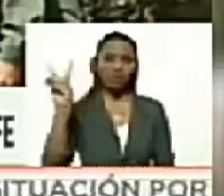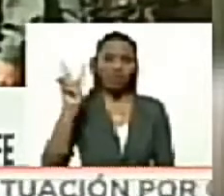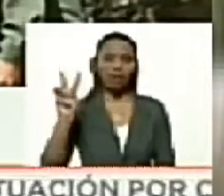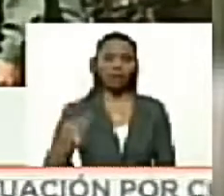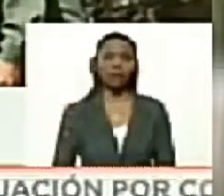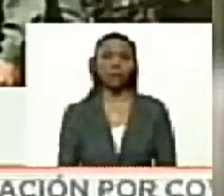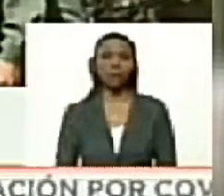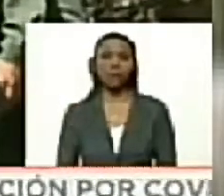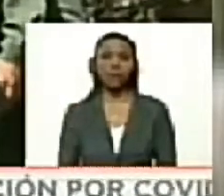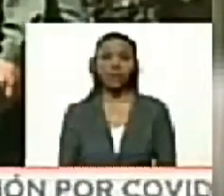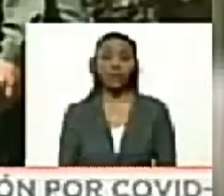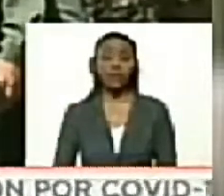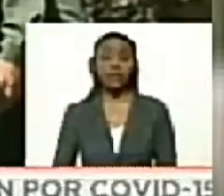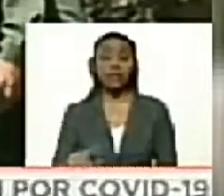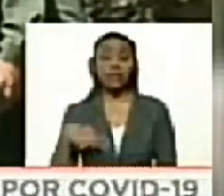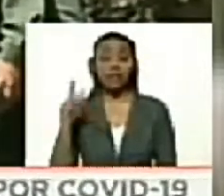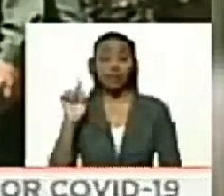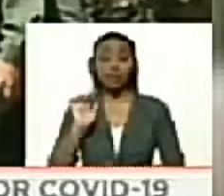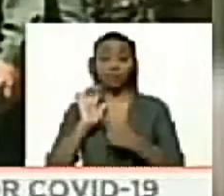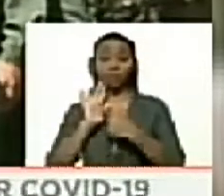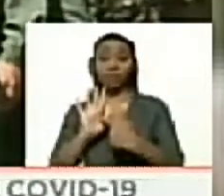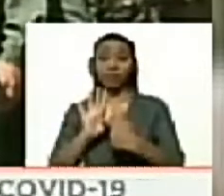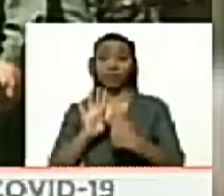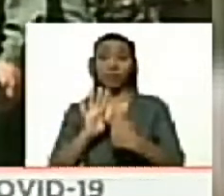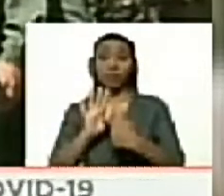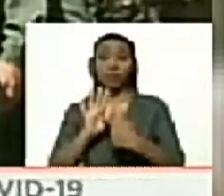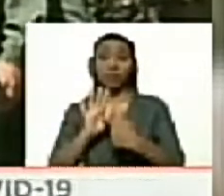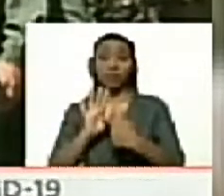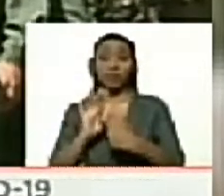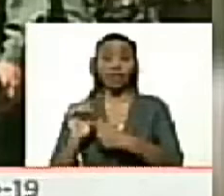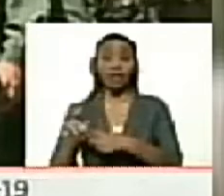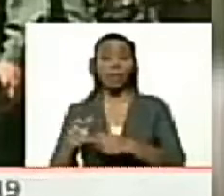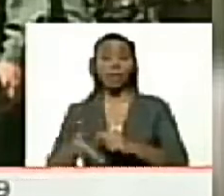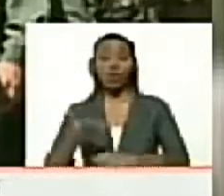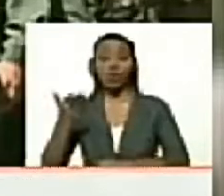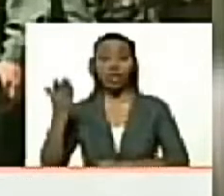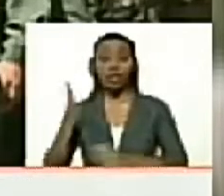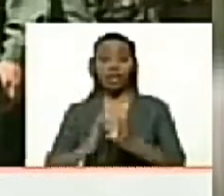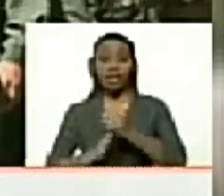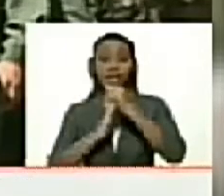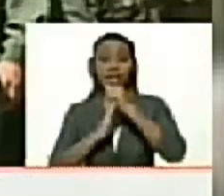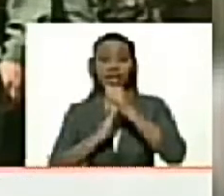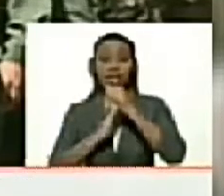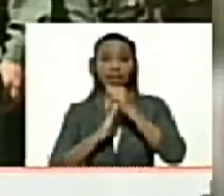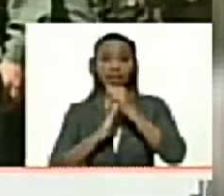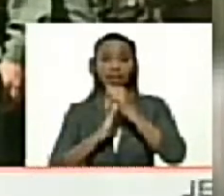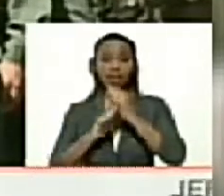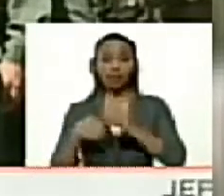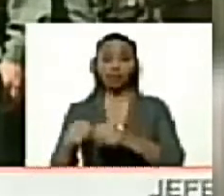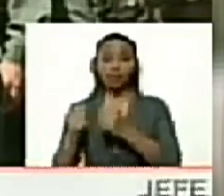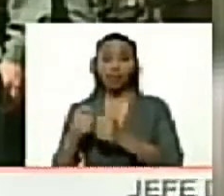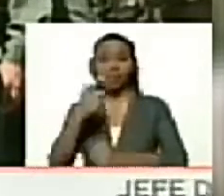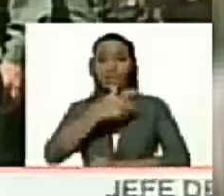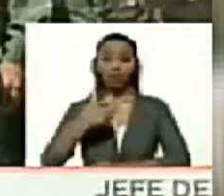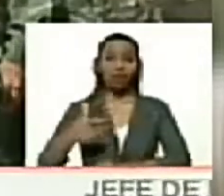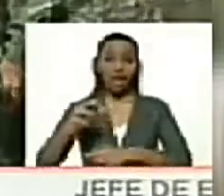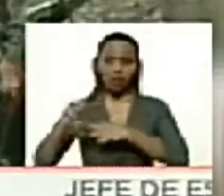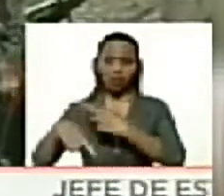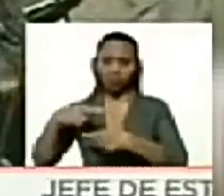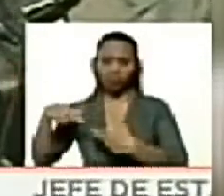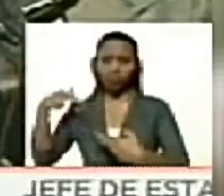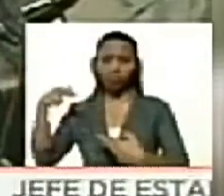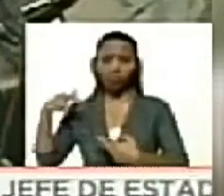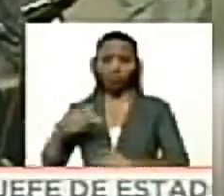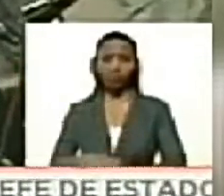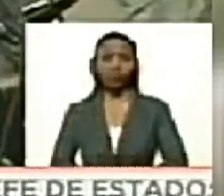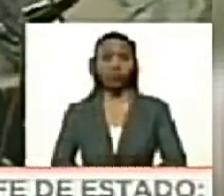hay muchos líderes en la región, acá en Sudamérica, ya retirados, expresidentes o en actividad o políticos, que están